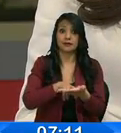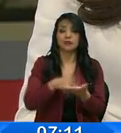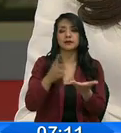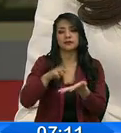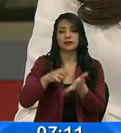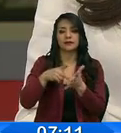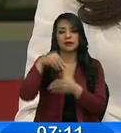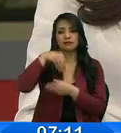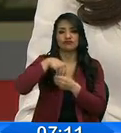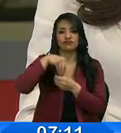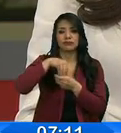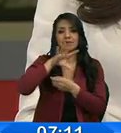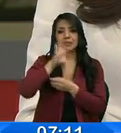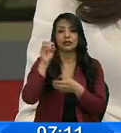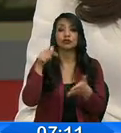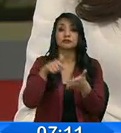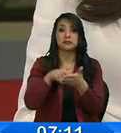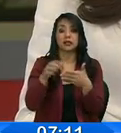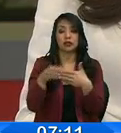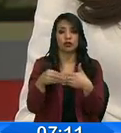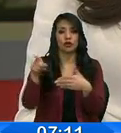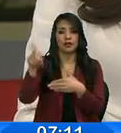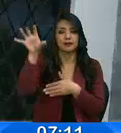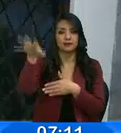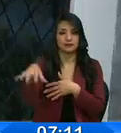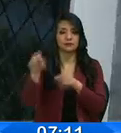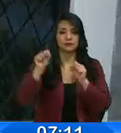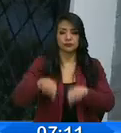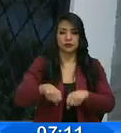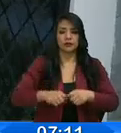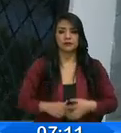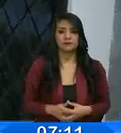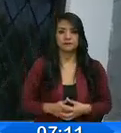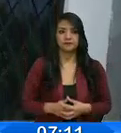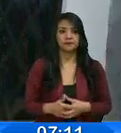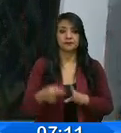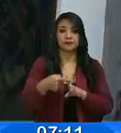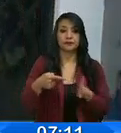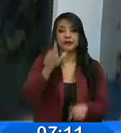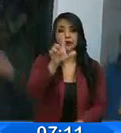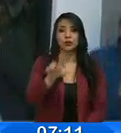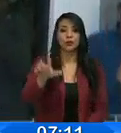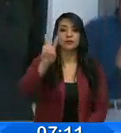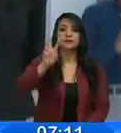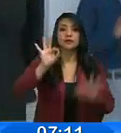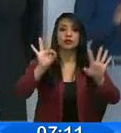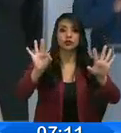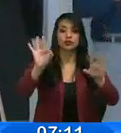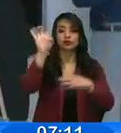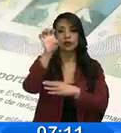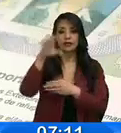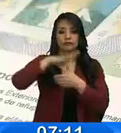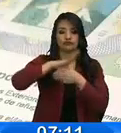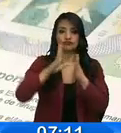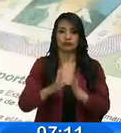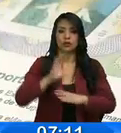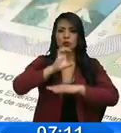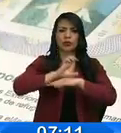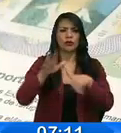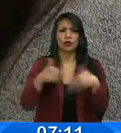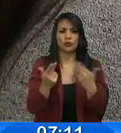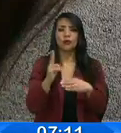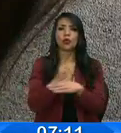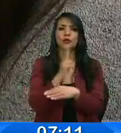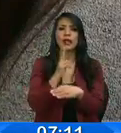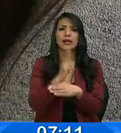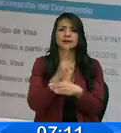de $500.000 al Estado. Desde este lunes 28 de enero, la Cancillería del Ecuador implementó el uso de la